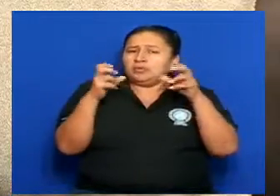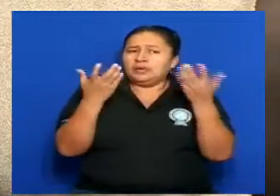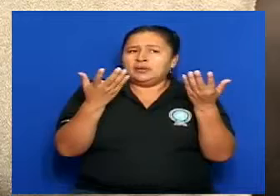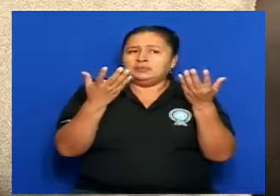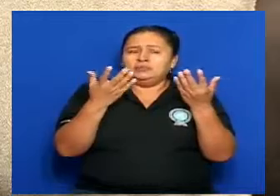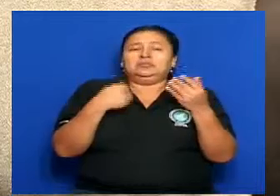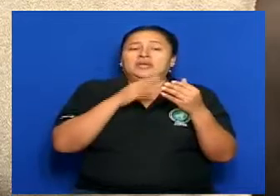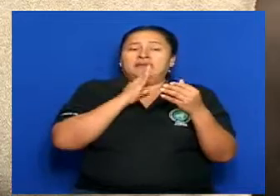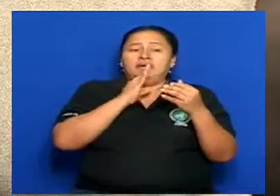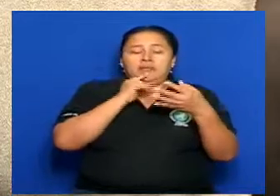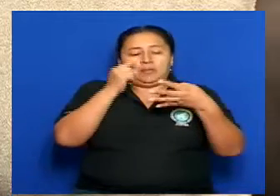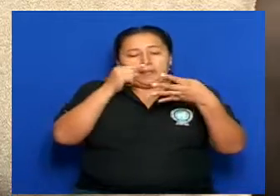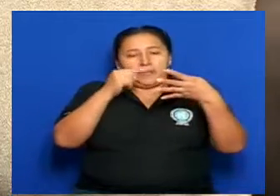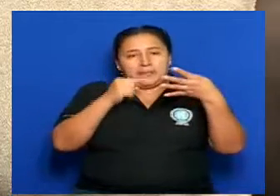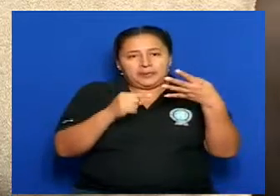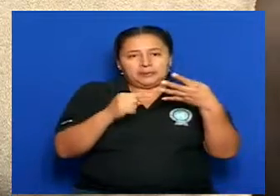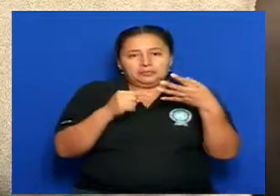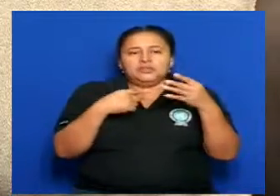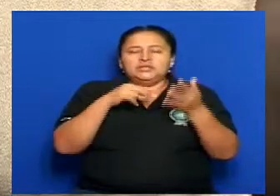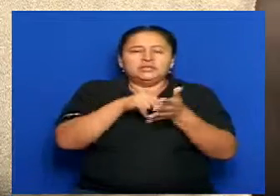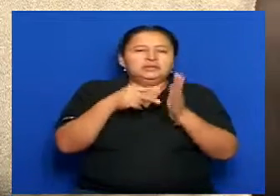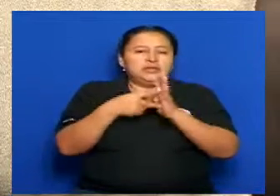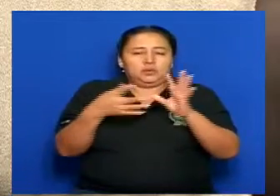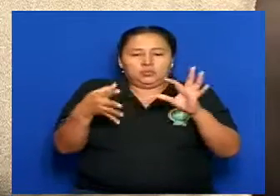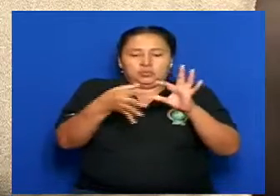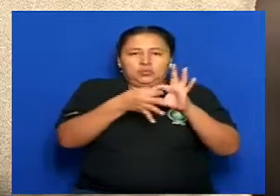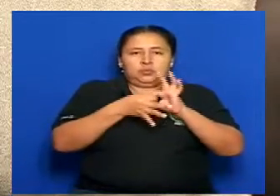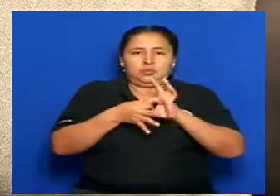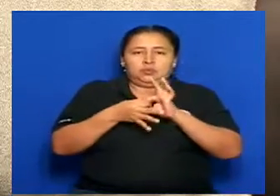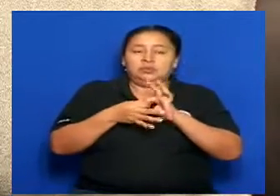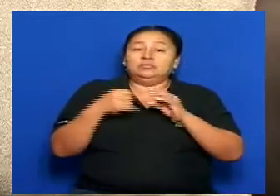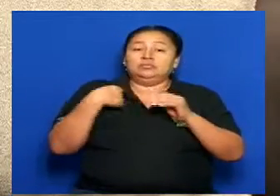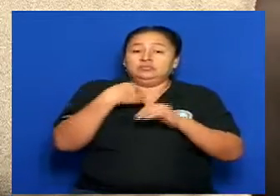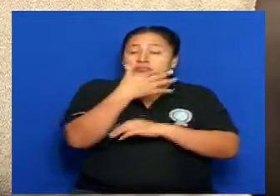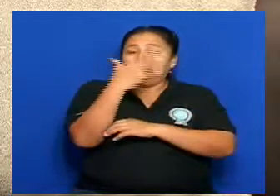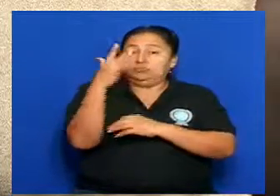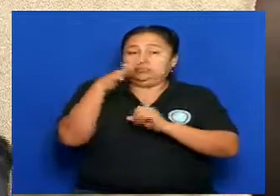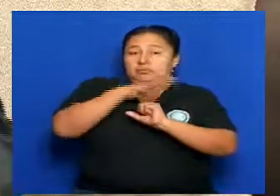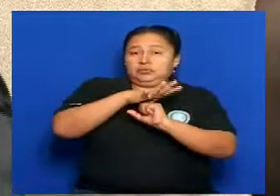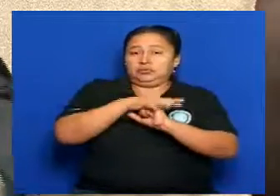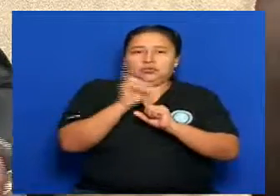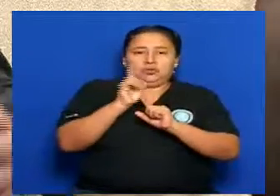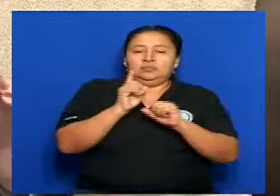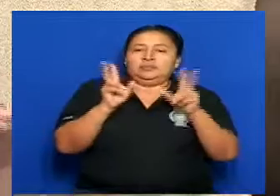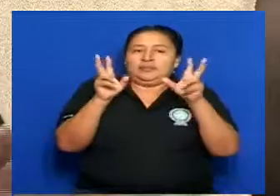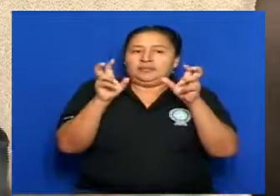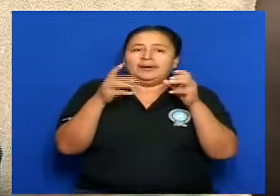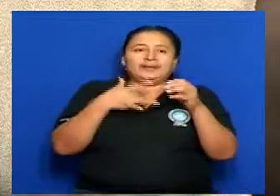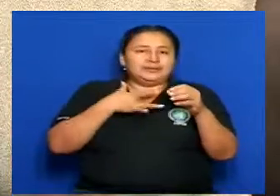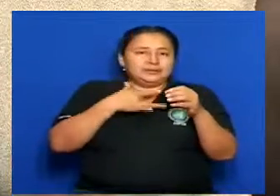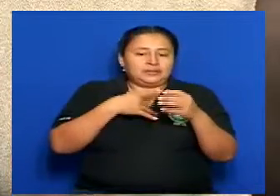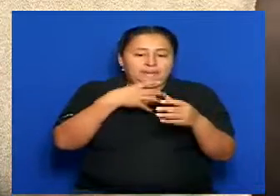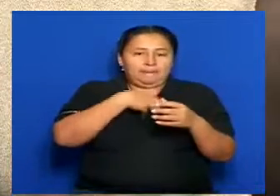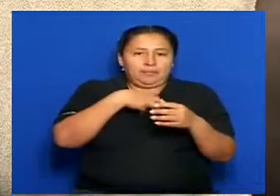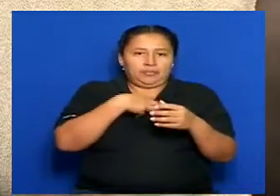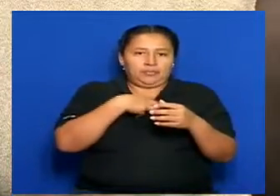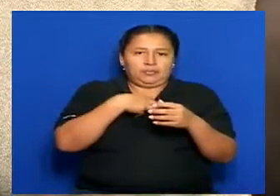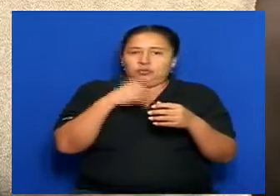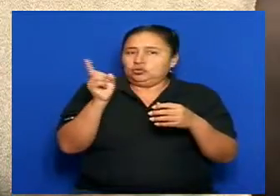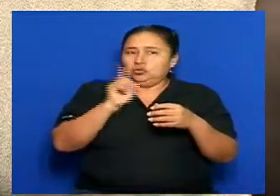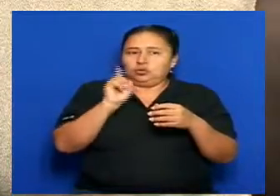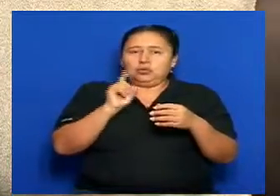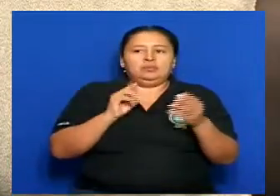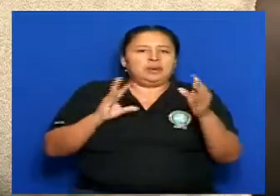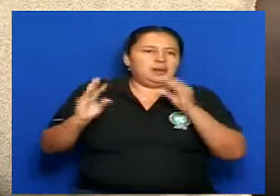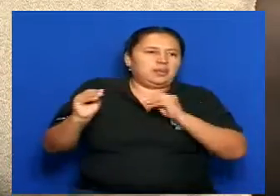que abordamos son temas que unen no sólo a la comisión de medio ambiente sino que son temas que el país lo hace propio no son temas